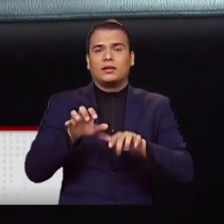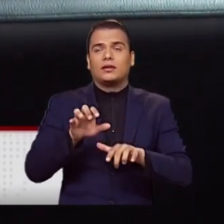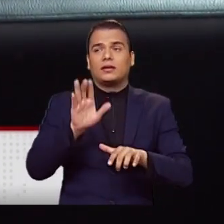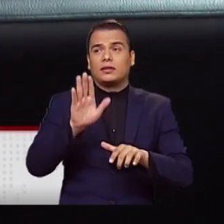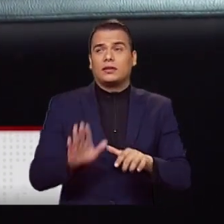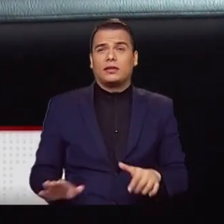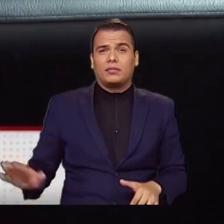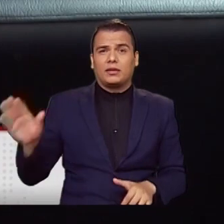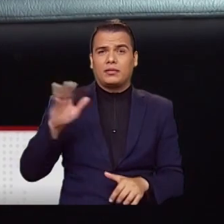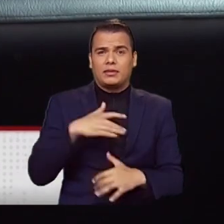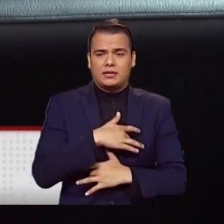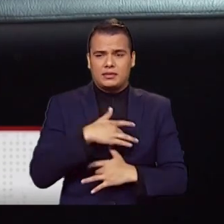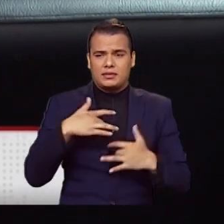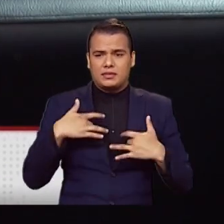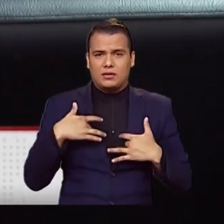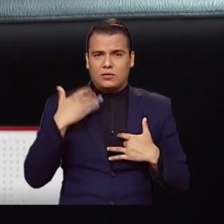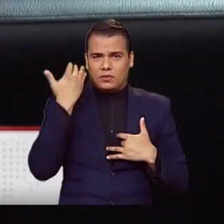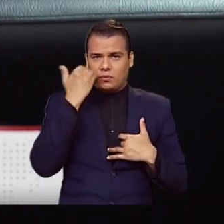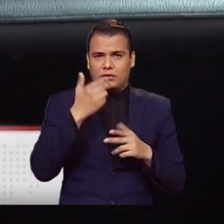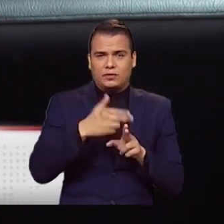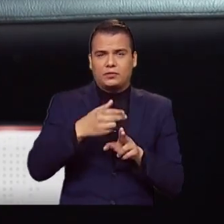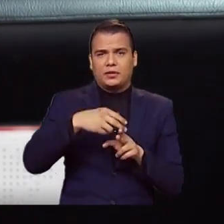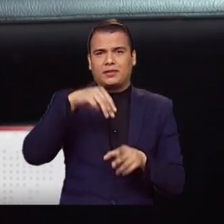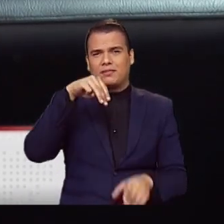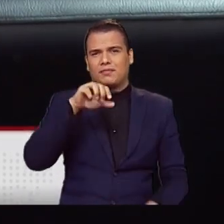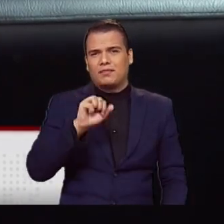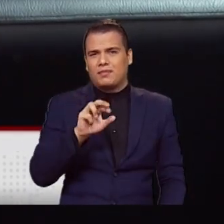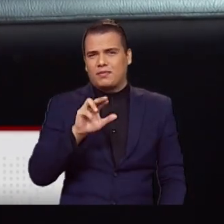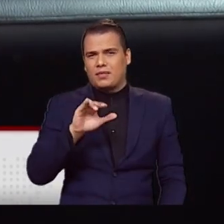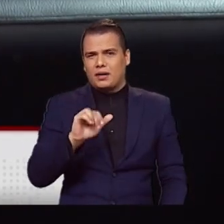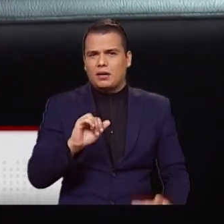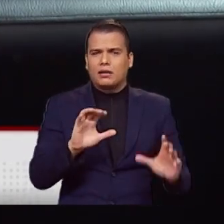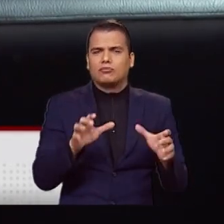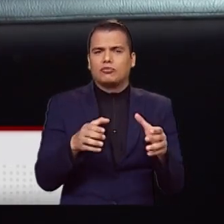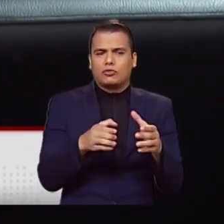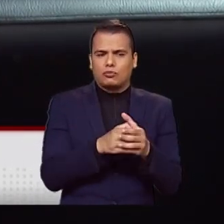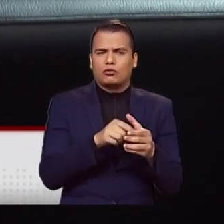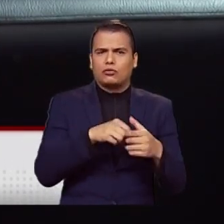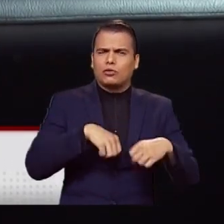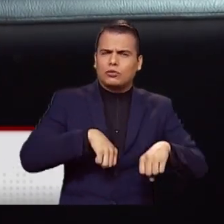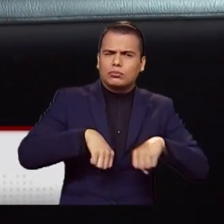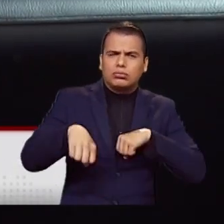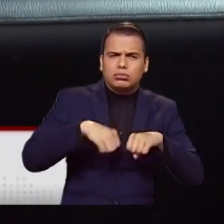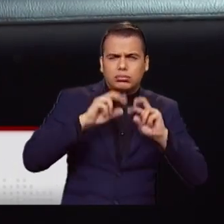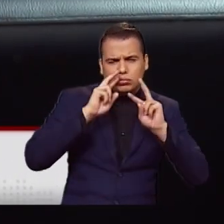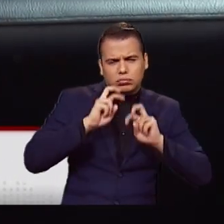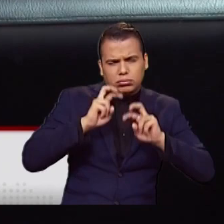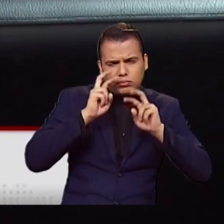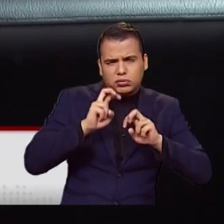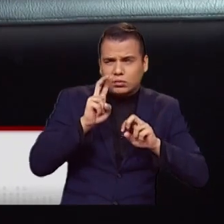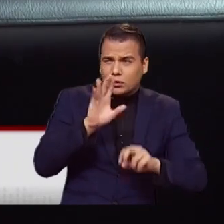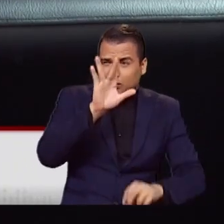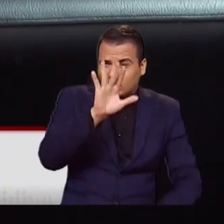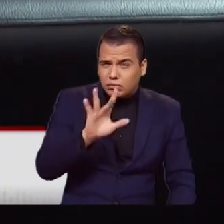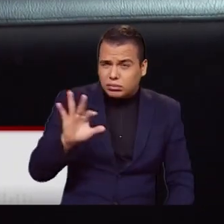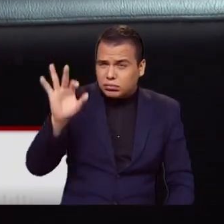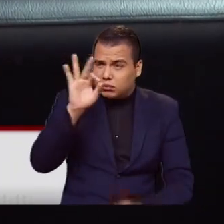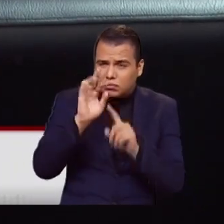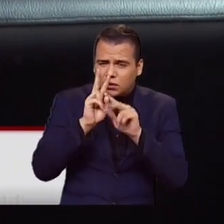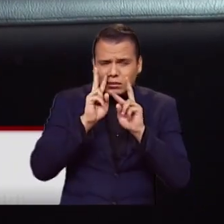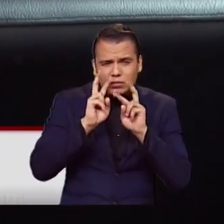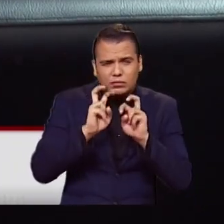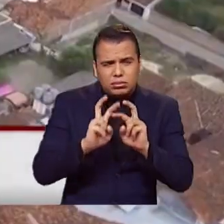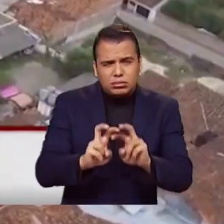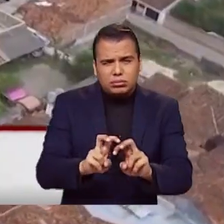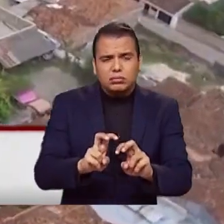Salud, con la doctora María Cristina Ledesmes, su equipo de epidemiología que nos han apoyado, nosotros